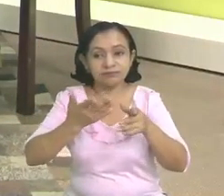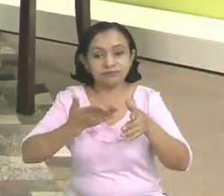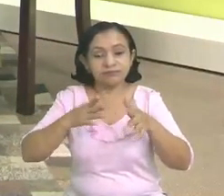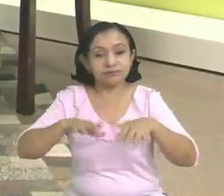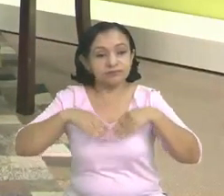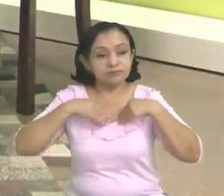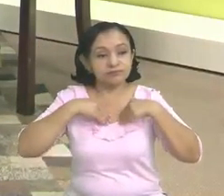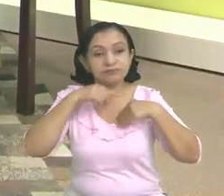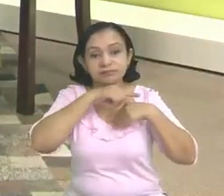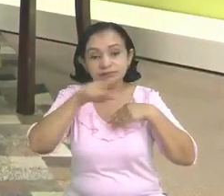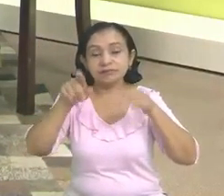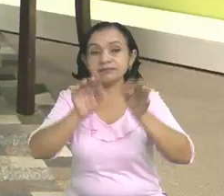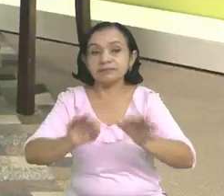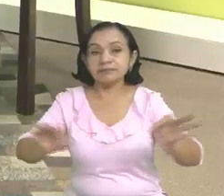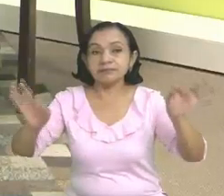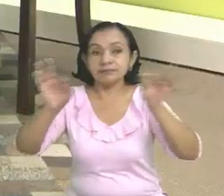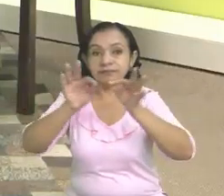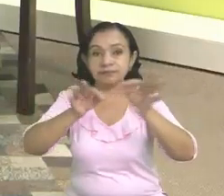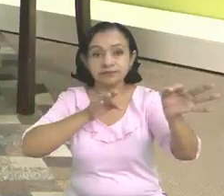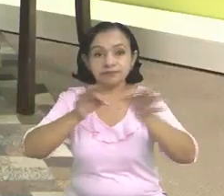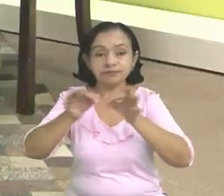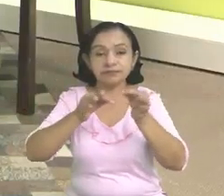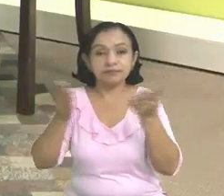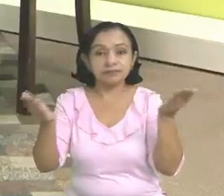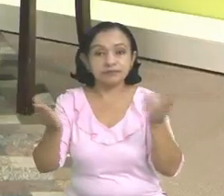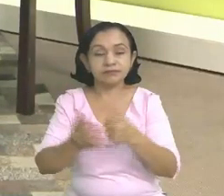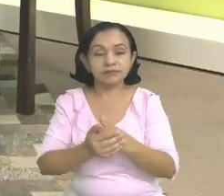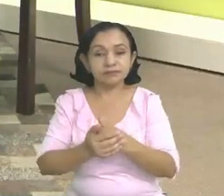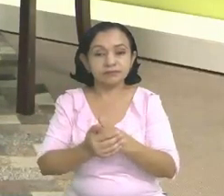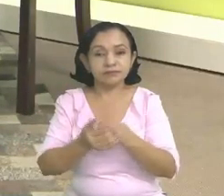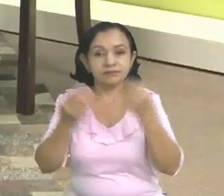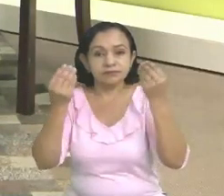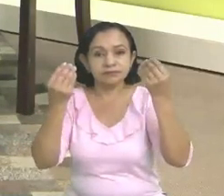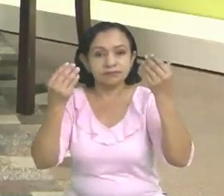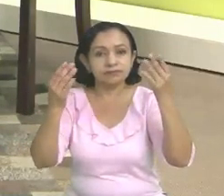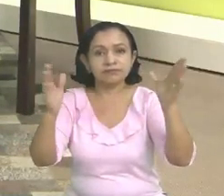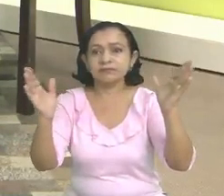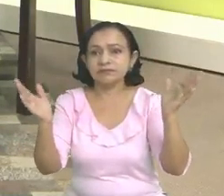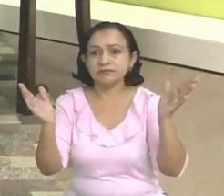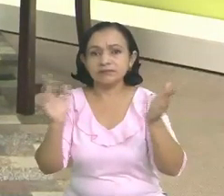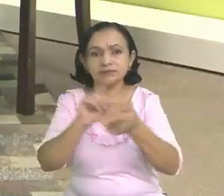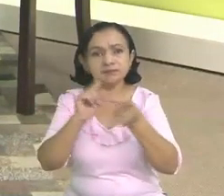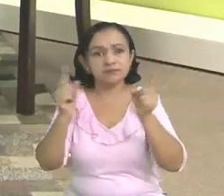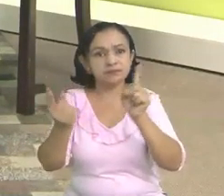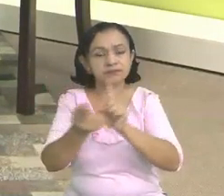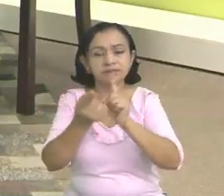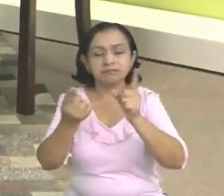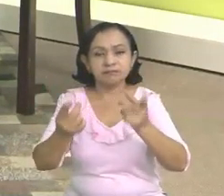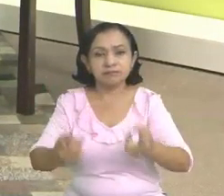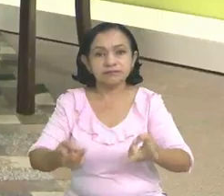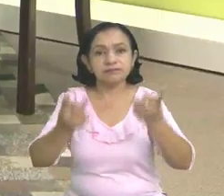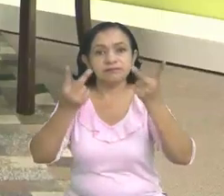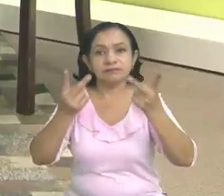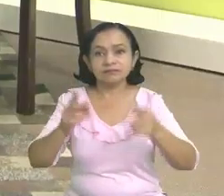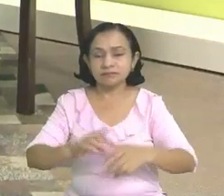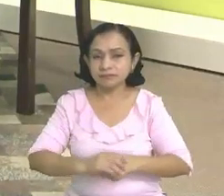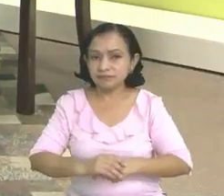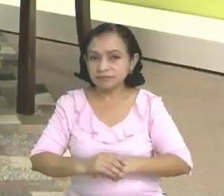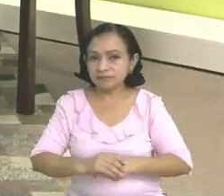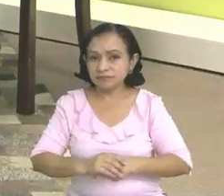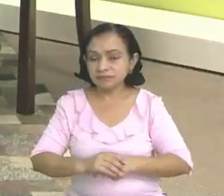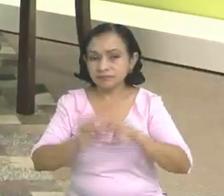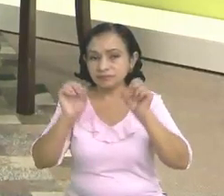importante profundizarlo en eso. ¿Adaptarse a qué, por ejemplo? Adaptarse a cualquier cambio bruscos en la vida, ¿verdad?